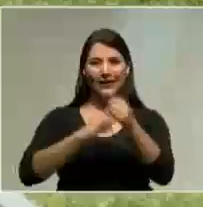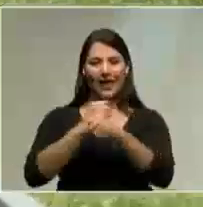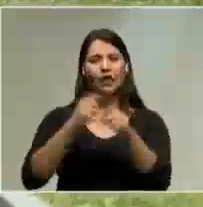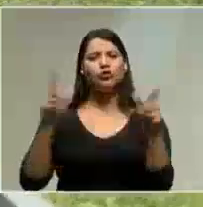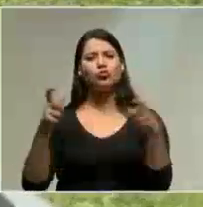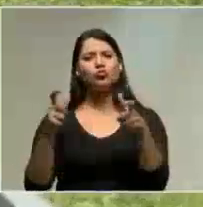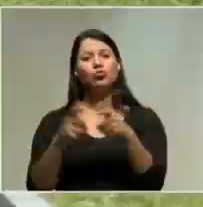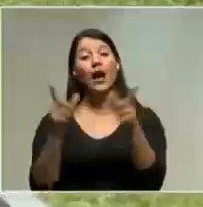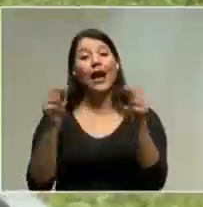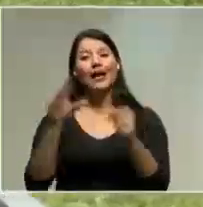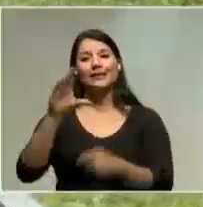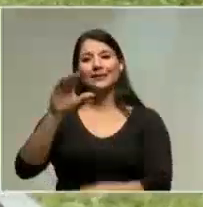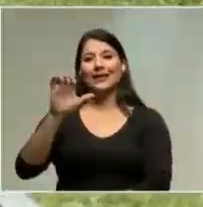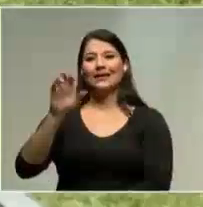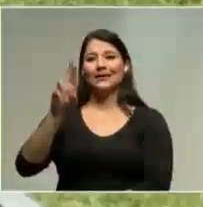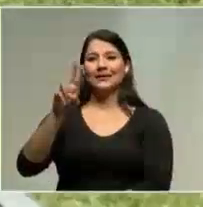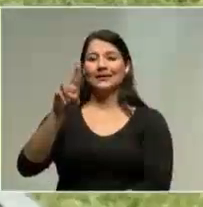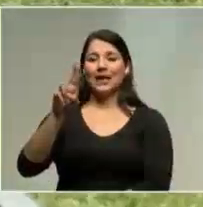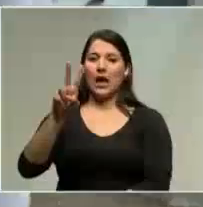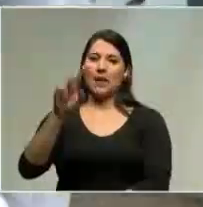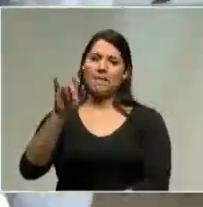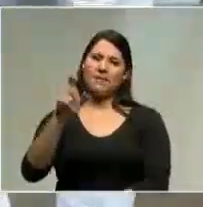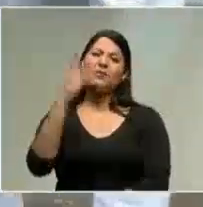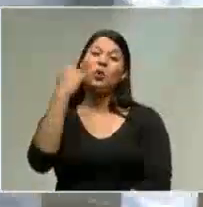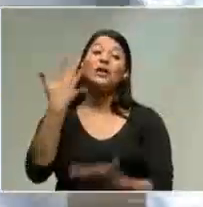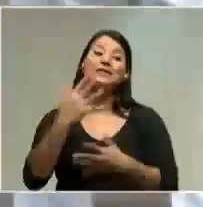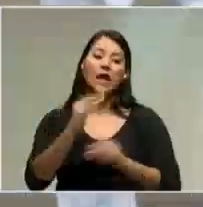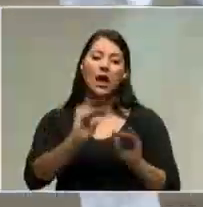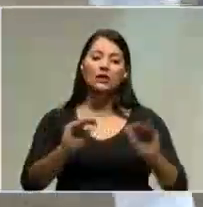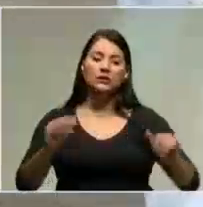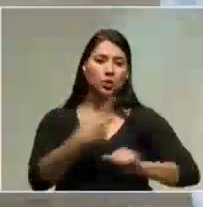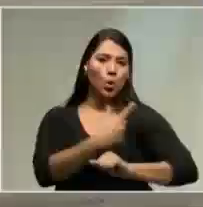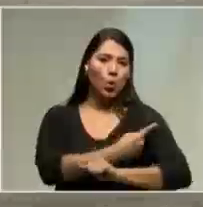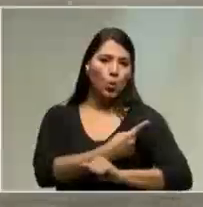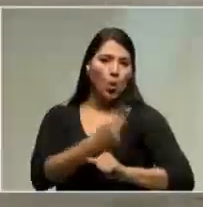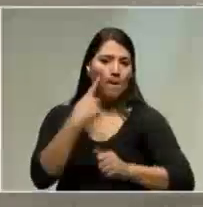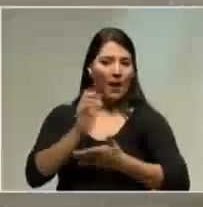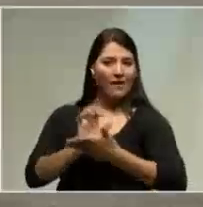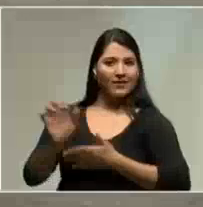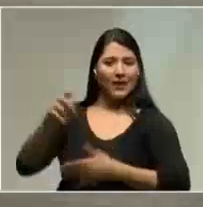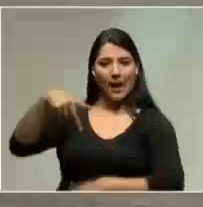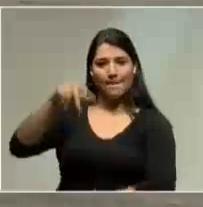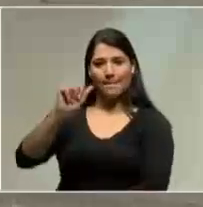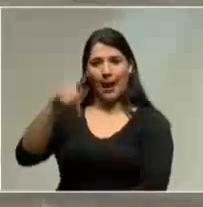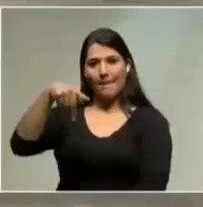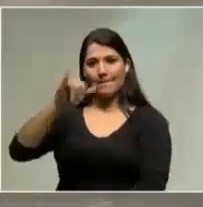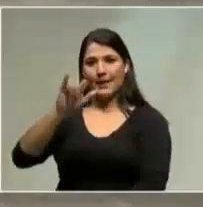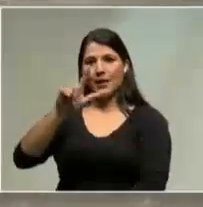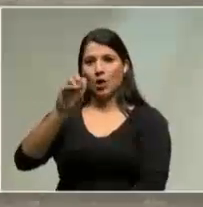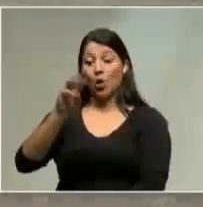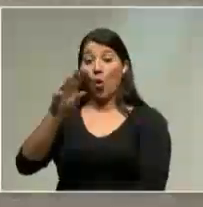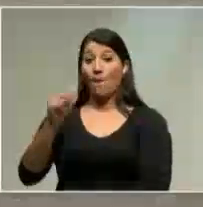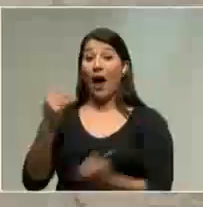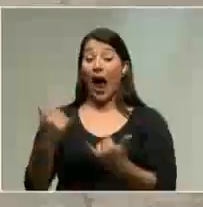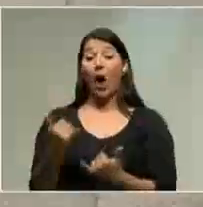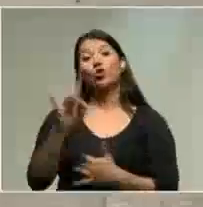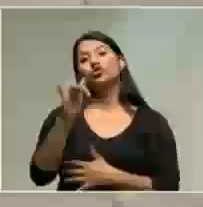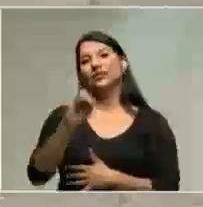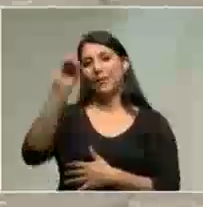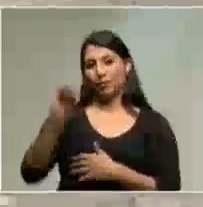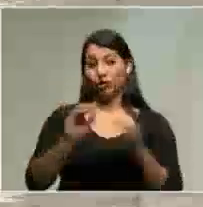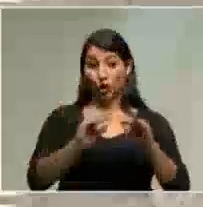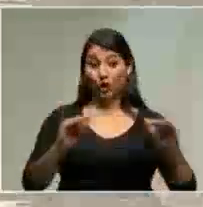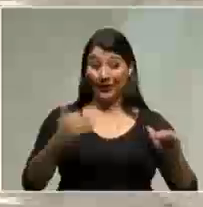la implementación de la vacuna contra el virus de papiloma humano. En este momento, un 80% de la población de niñas de 10